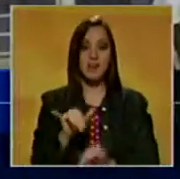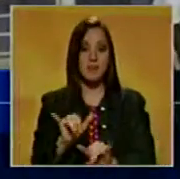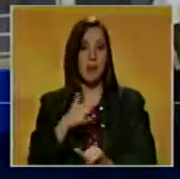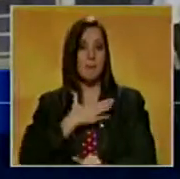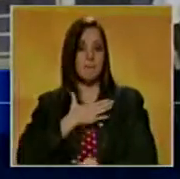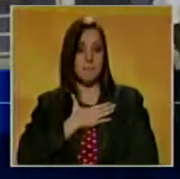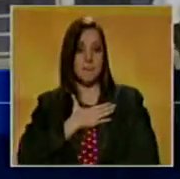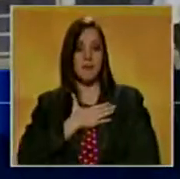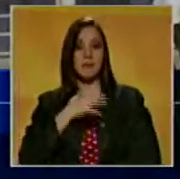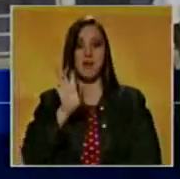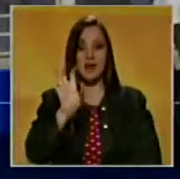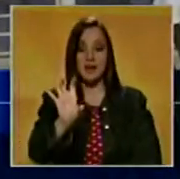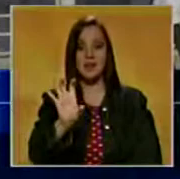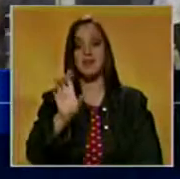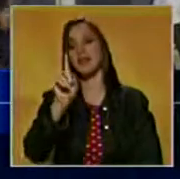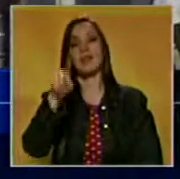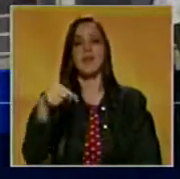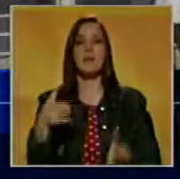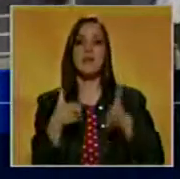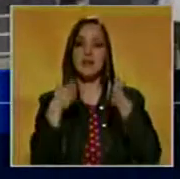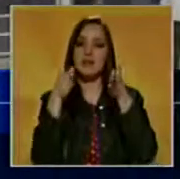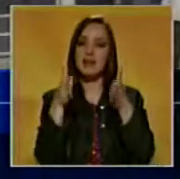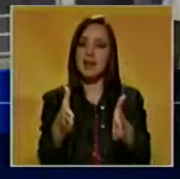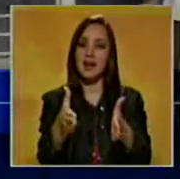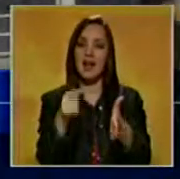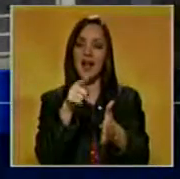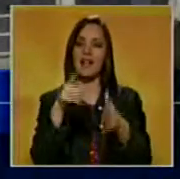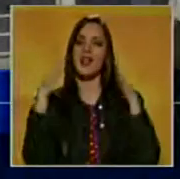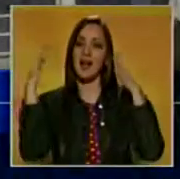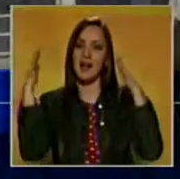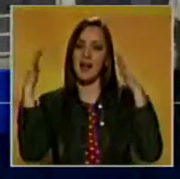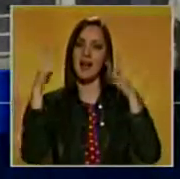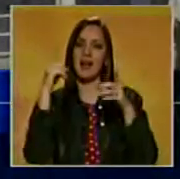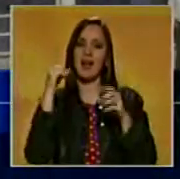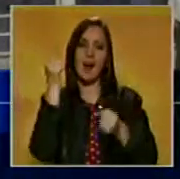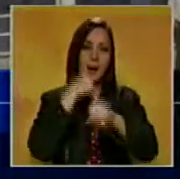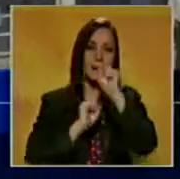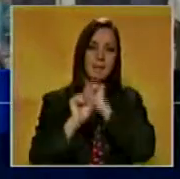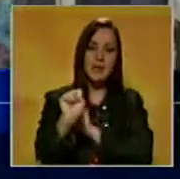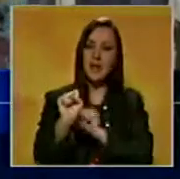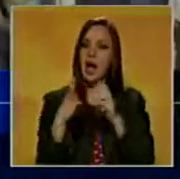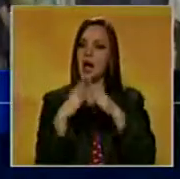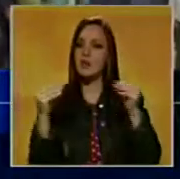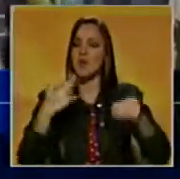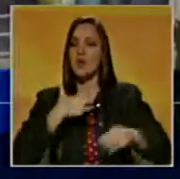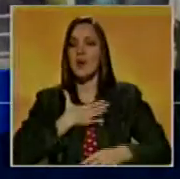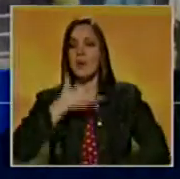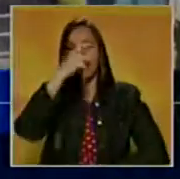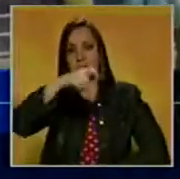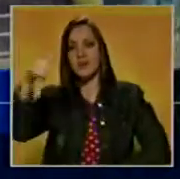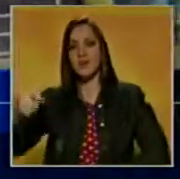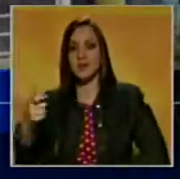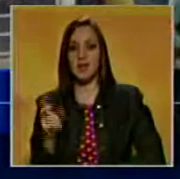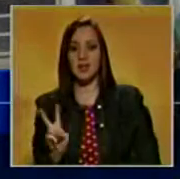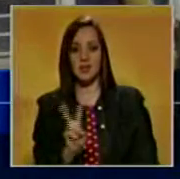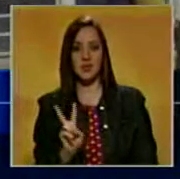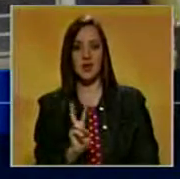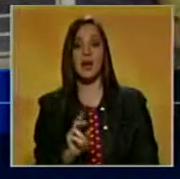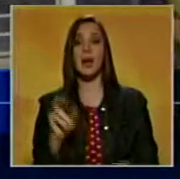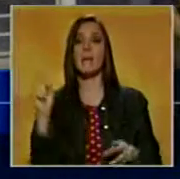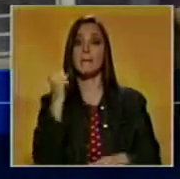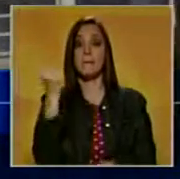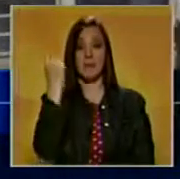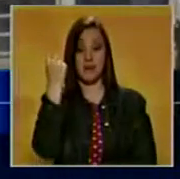también regalarle esta gran pelea a toda mi gente de Venezuela, ¿no? Por primera vez Jorge Linares peleando título